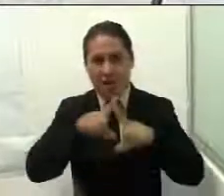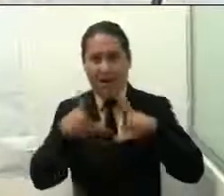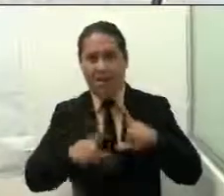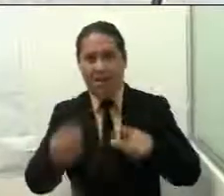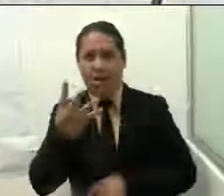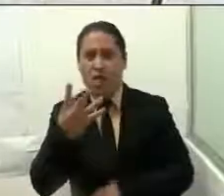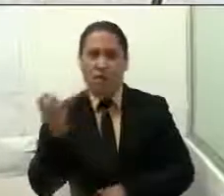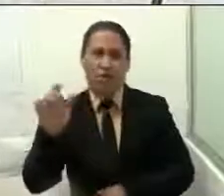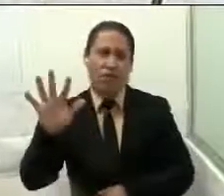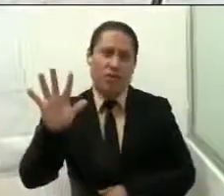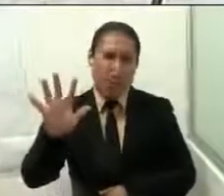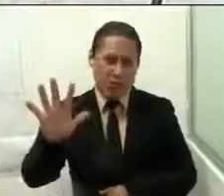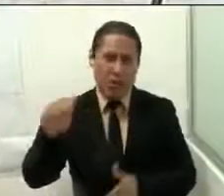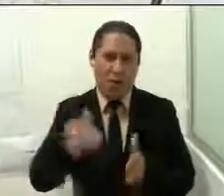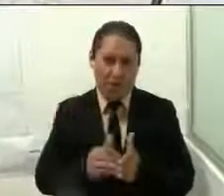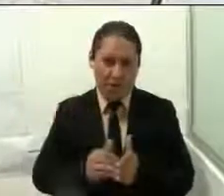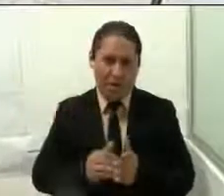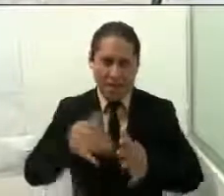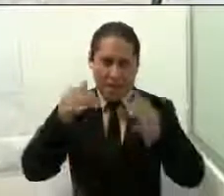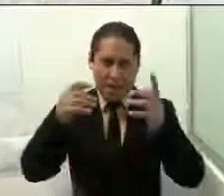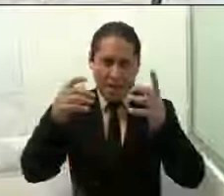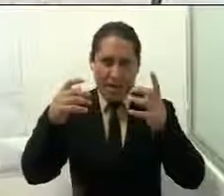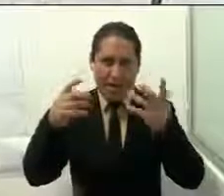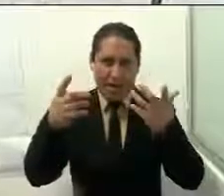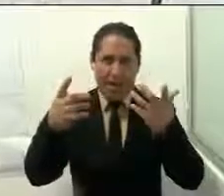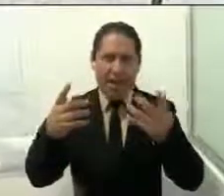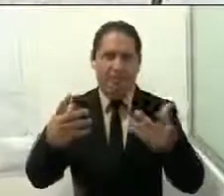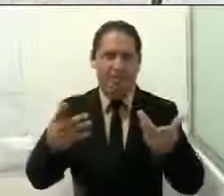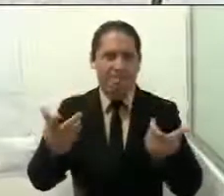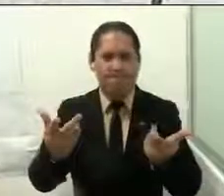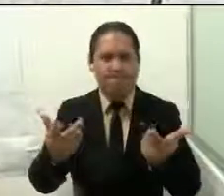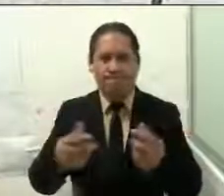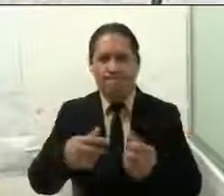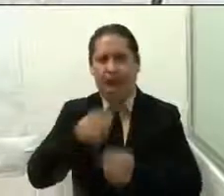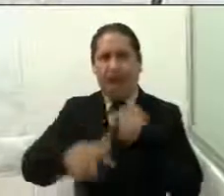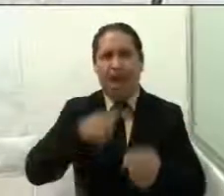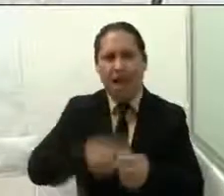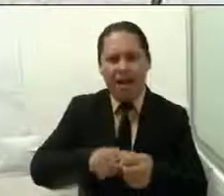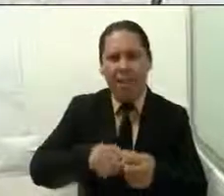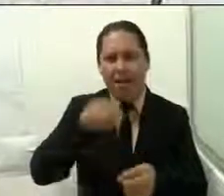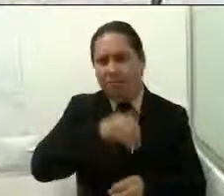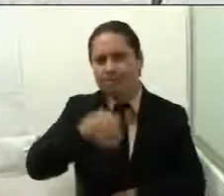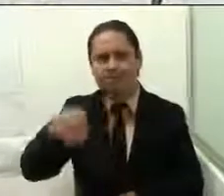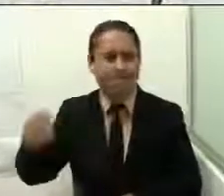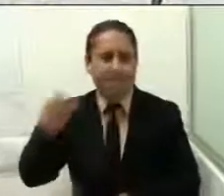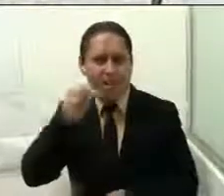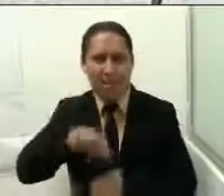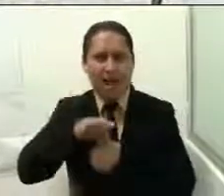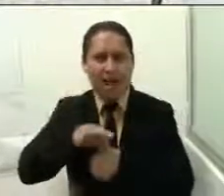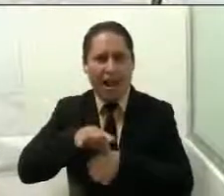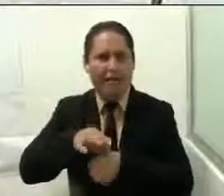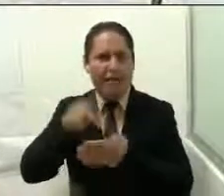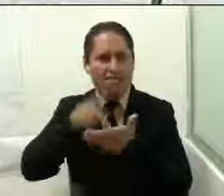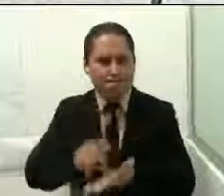405 mil cabezas que producen 23.000 toneladas de carne al año